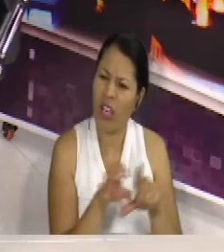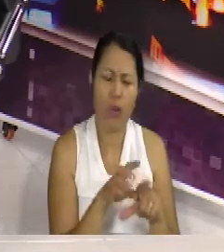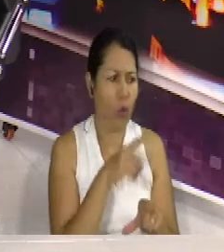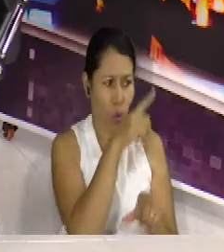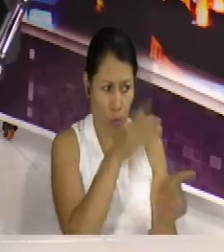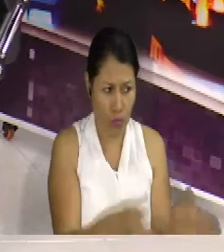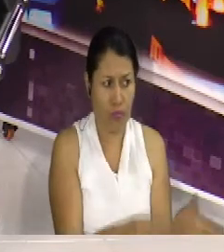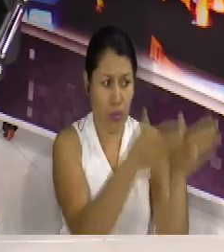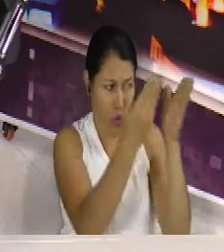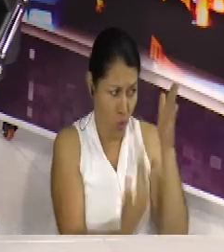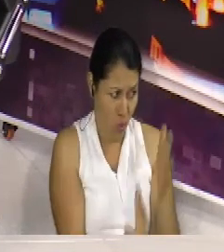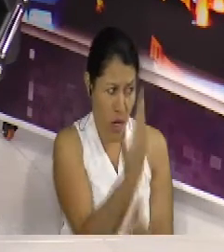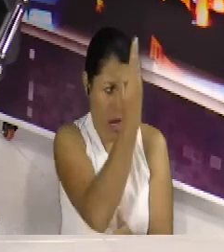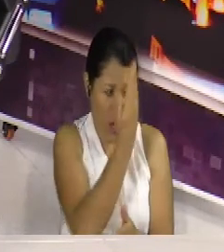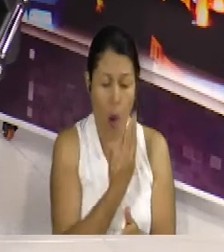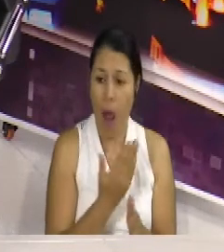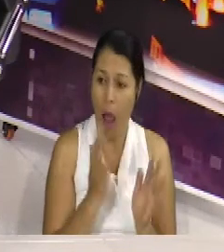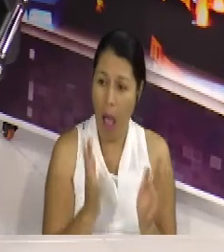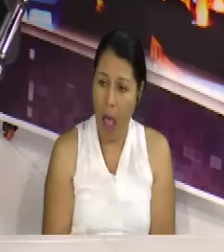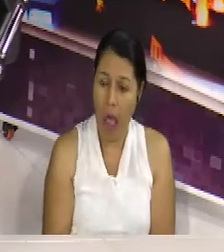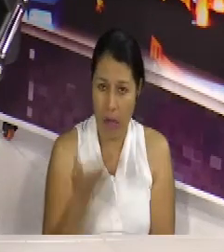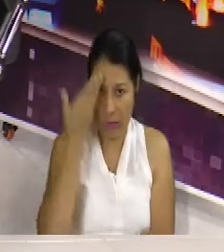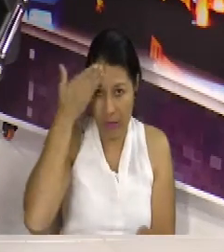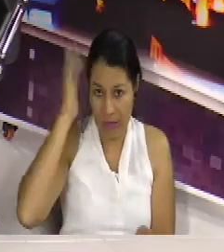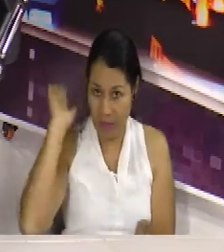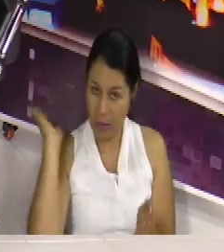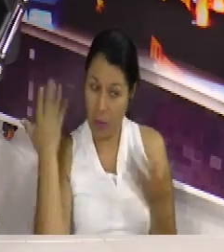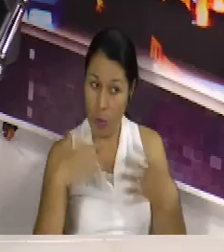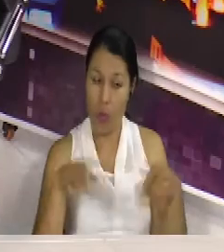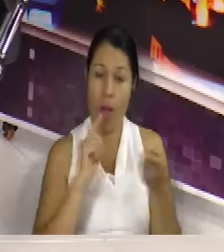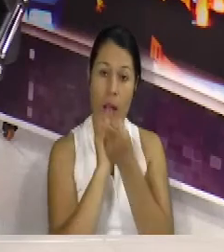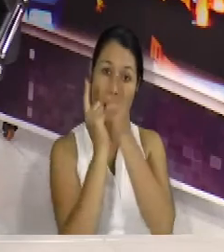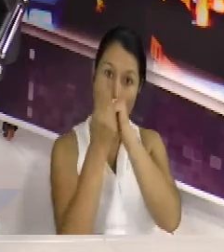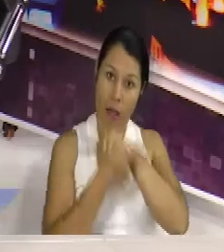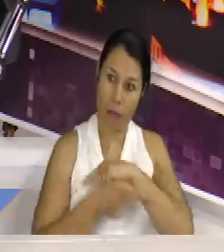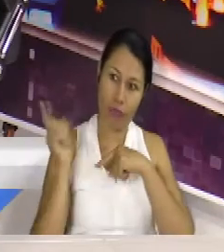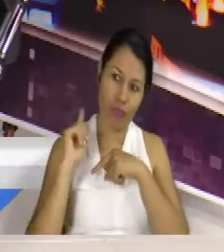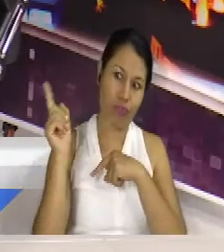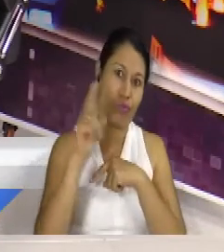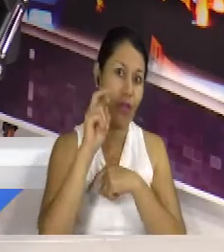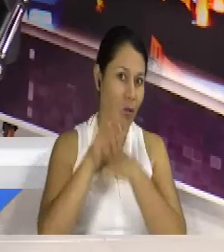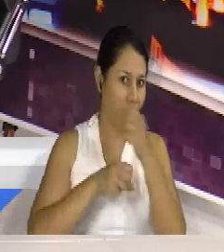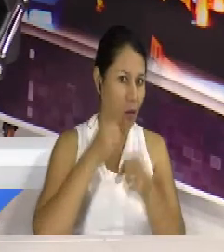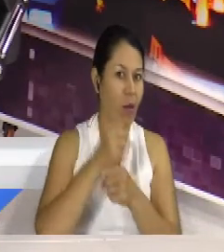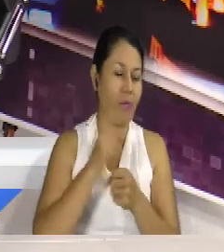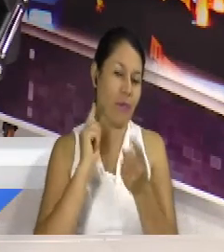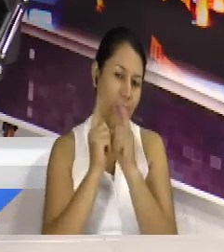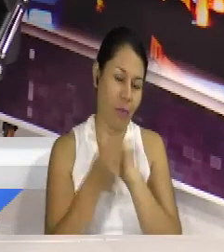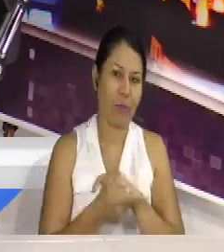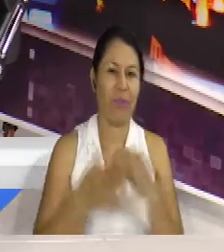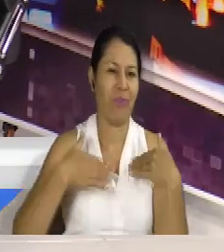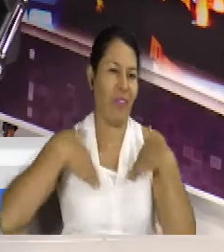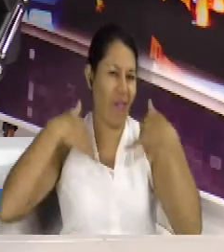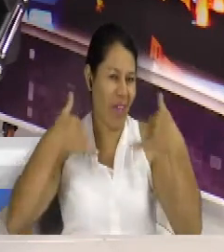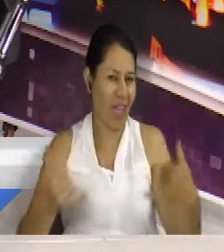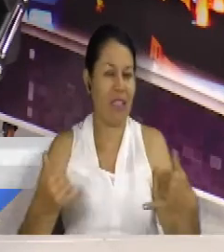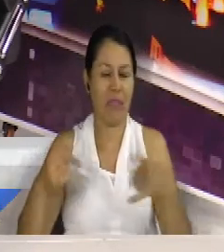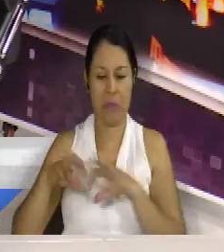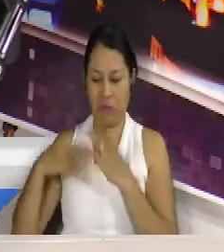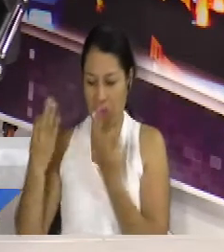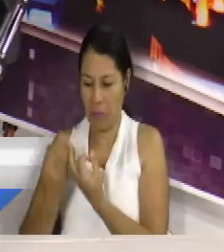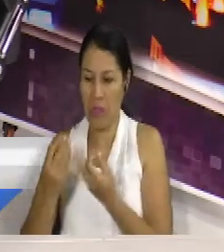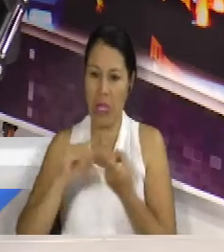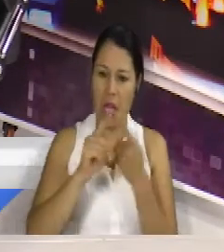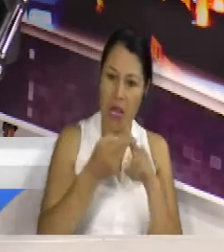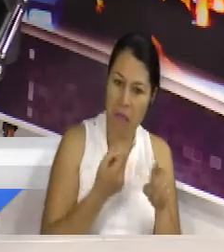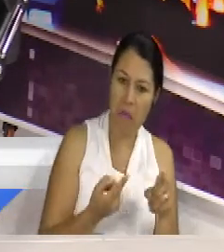Bermeja en 7 años. Pero, Pedro, feliz de estar nuevamente con mi familia, estar con mis amigos y estar con Barranca Bermeja, bueno, y compartir con